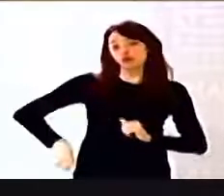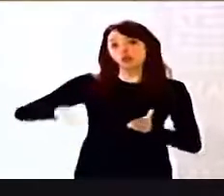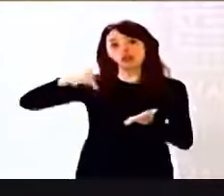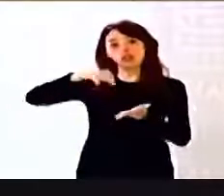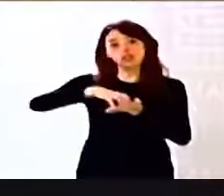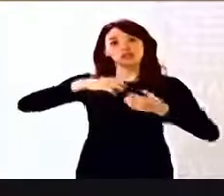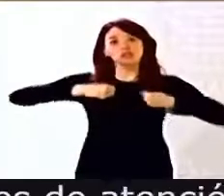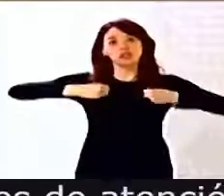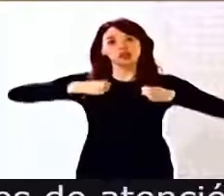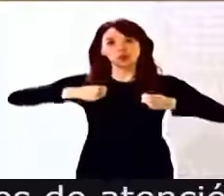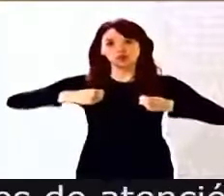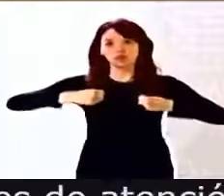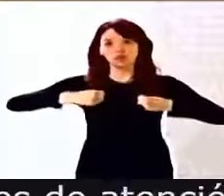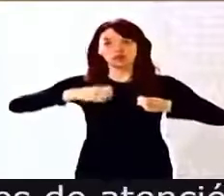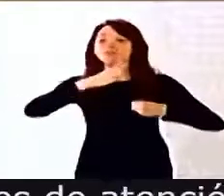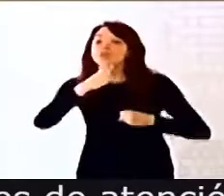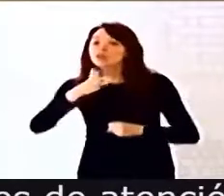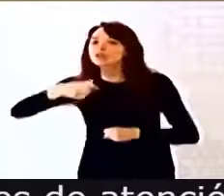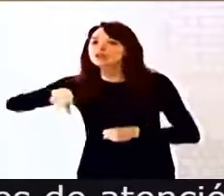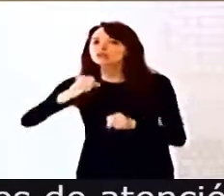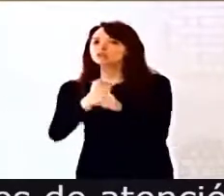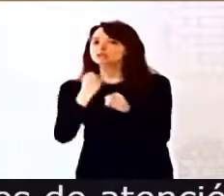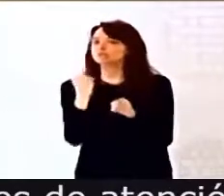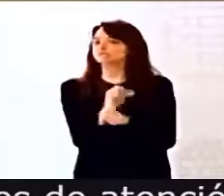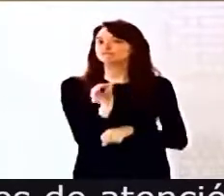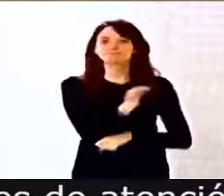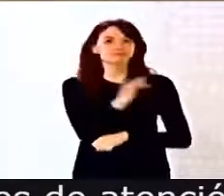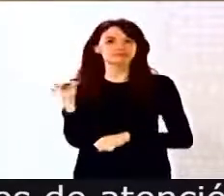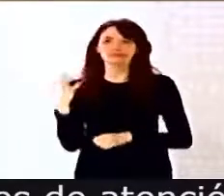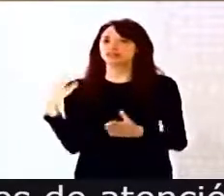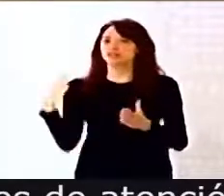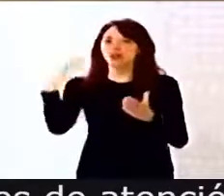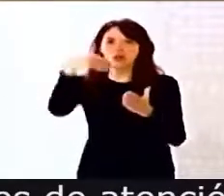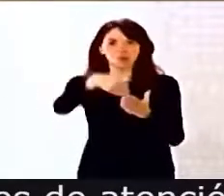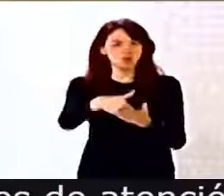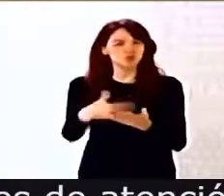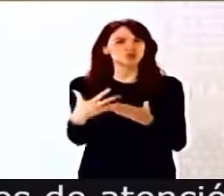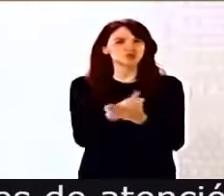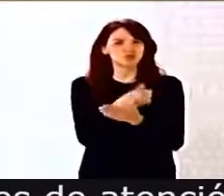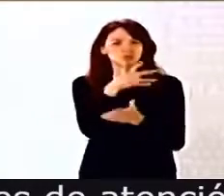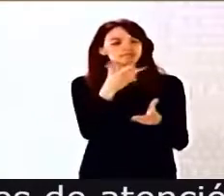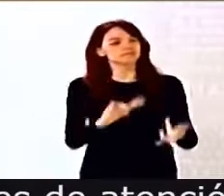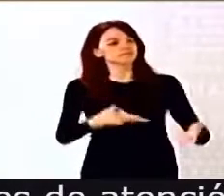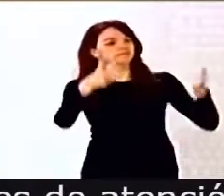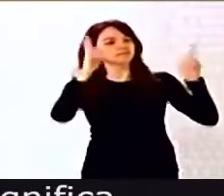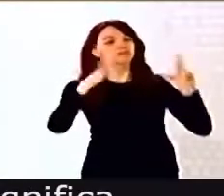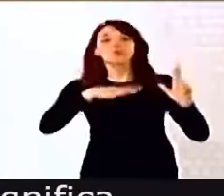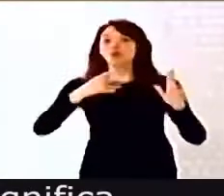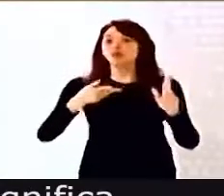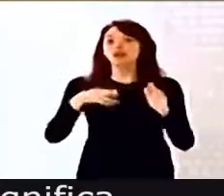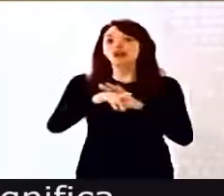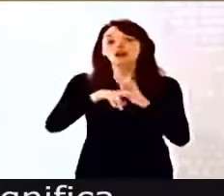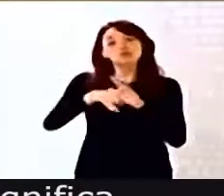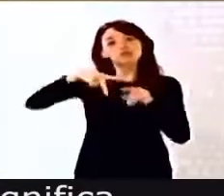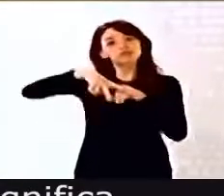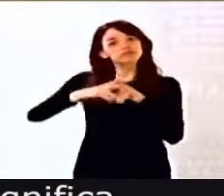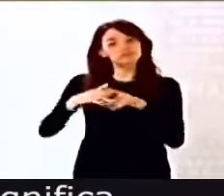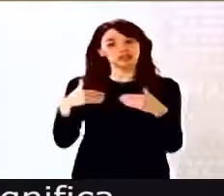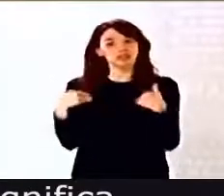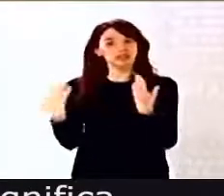salud, porque han hecho una labor magnífica durante todo este tiempo, permitiendo a través de las herramientas que le hemos puesto en